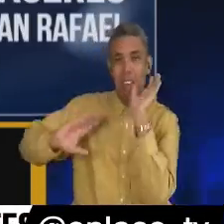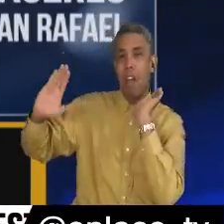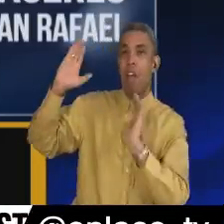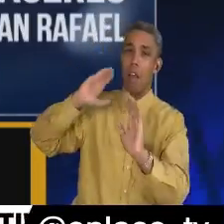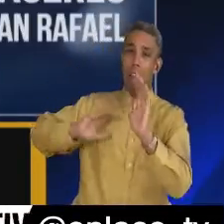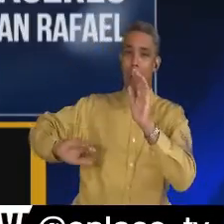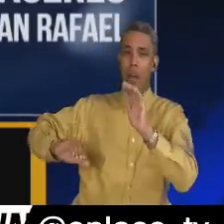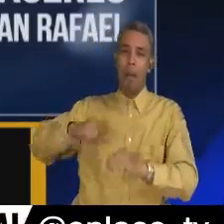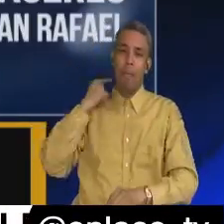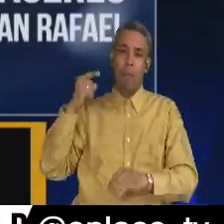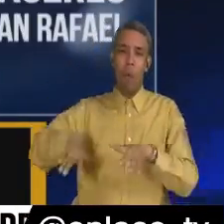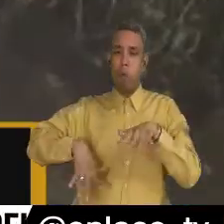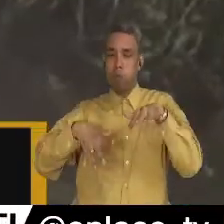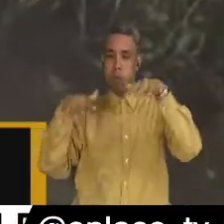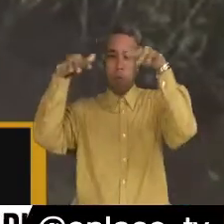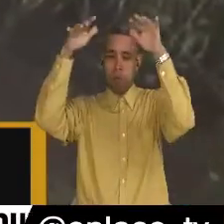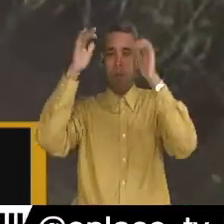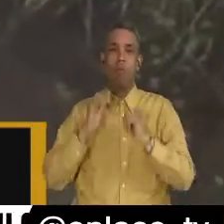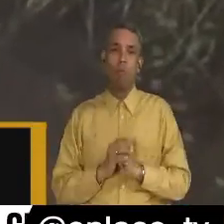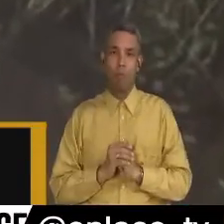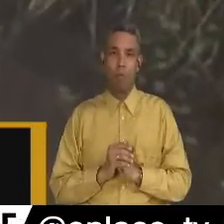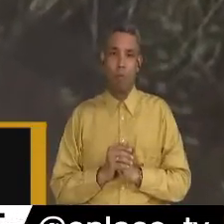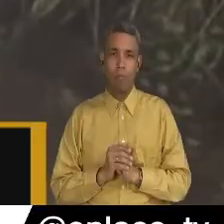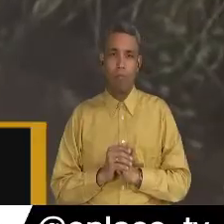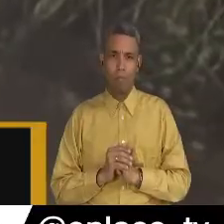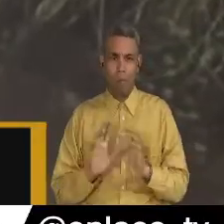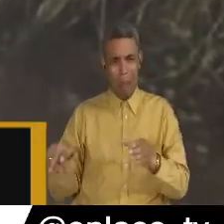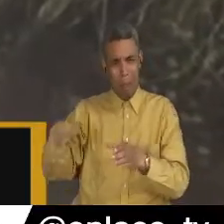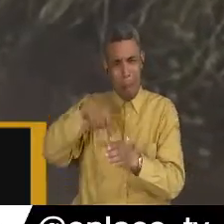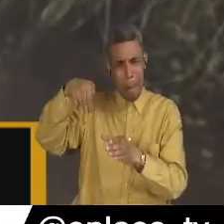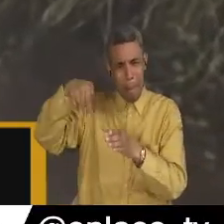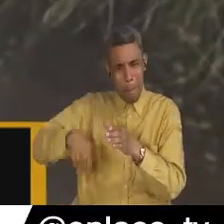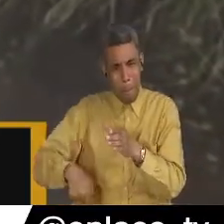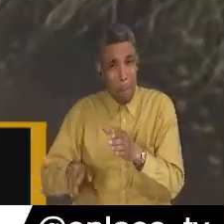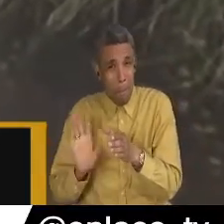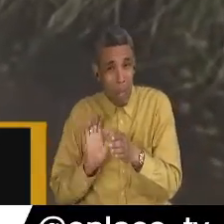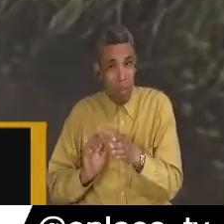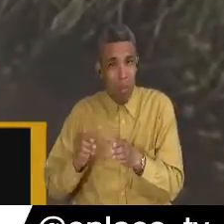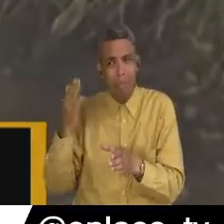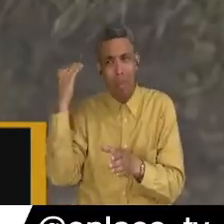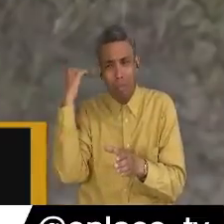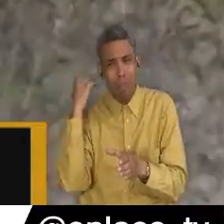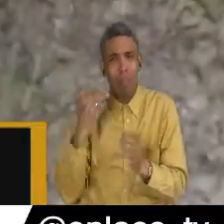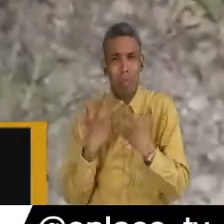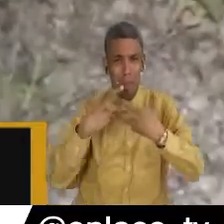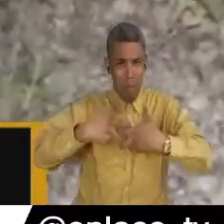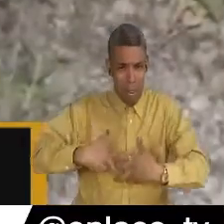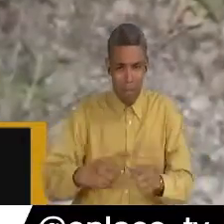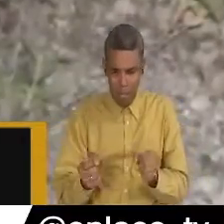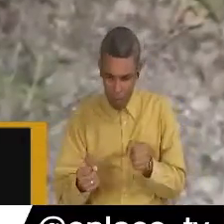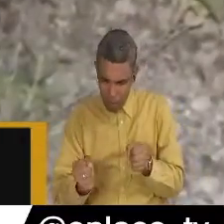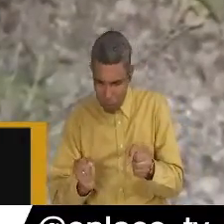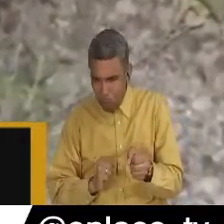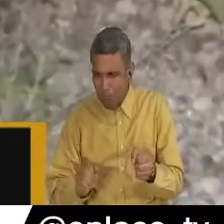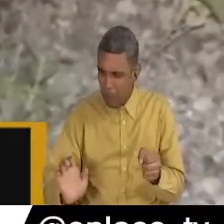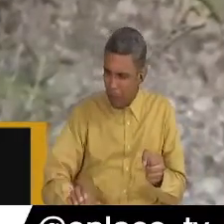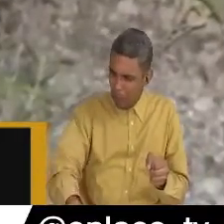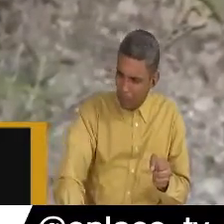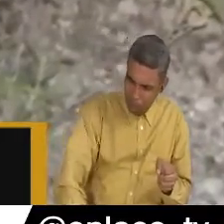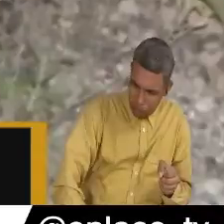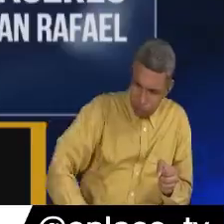pero todo eso está en proceso de investigación. Los huecos al parecer fueron cavados mientras se hacían arreglos en las vías. Son